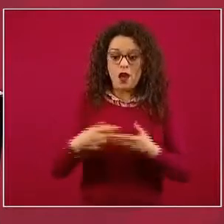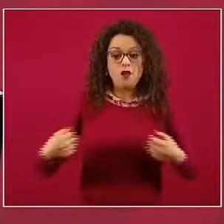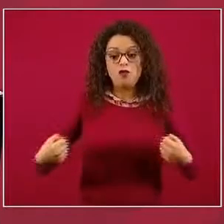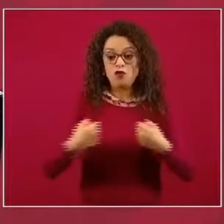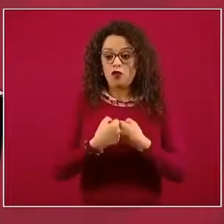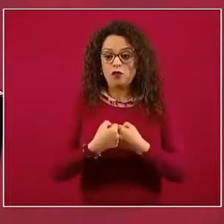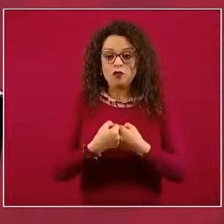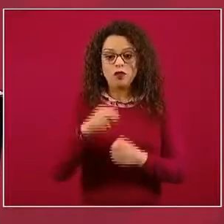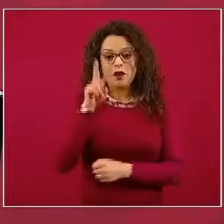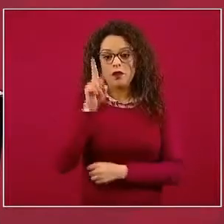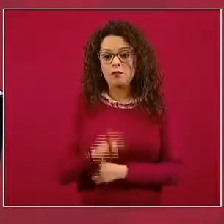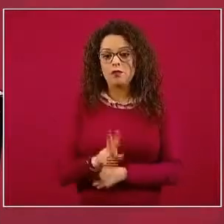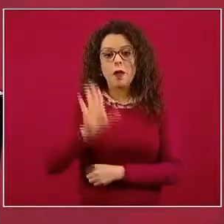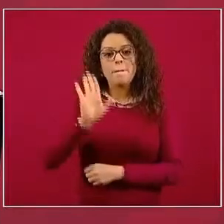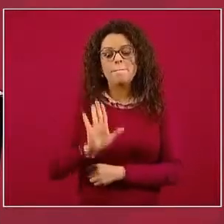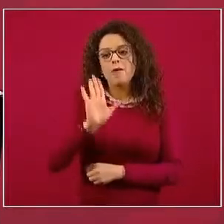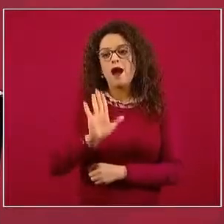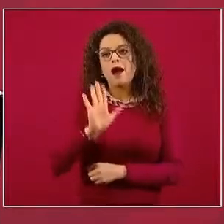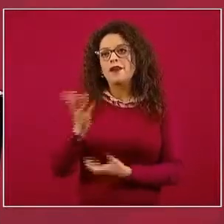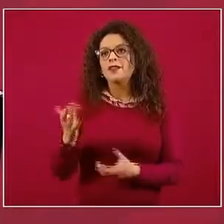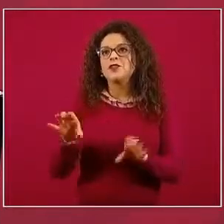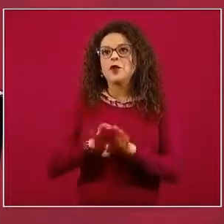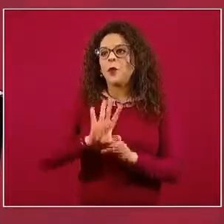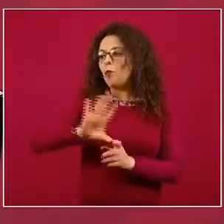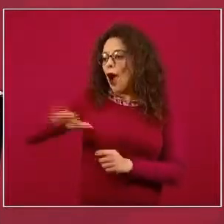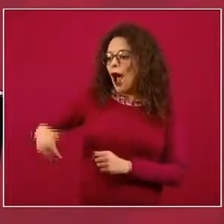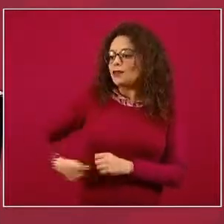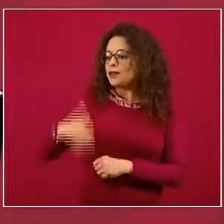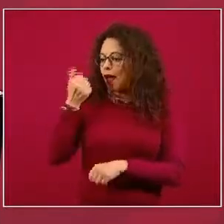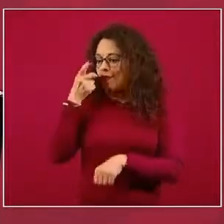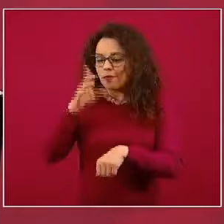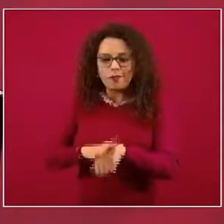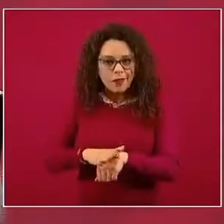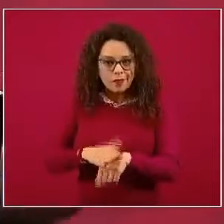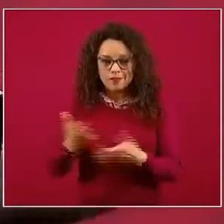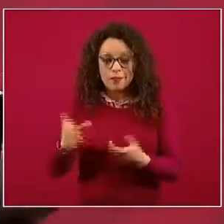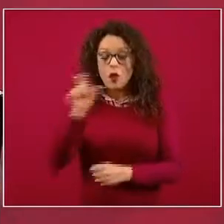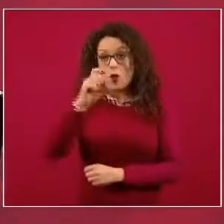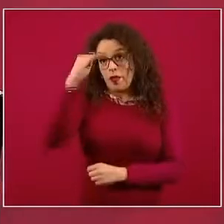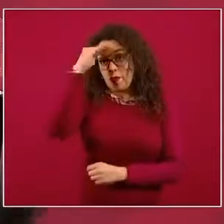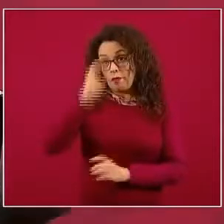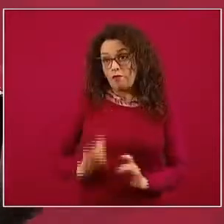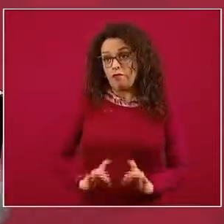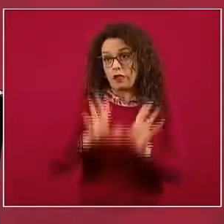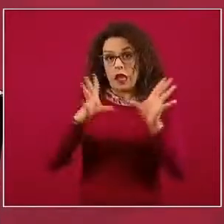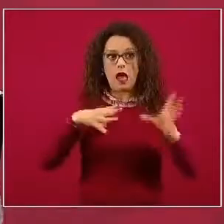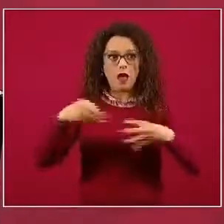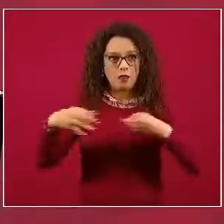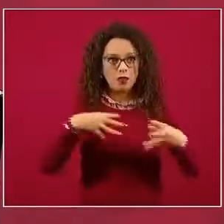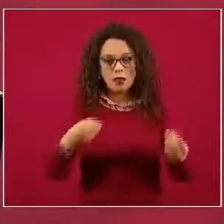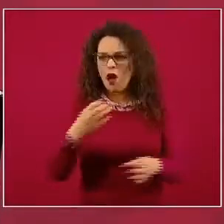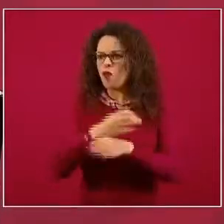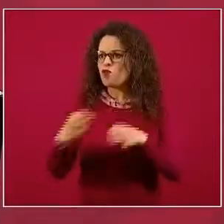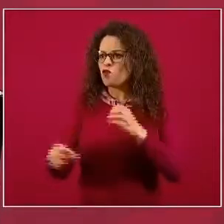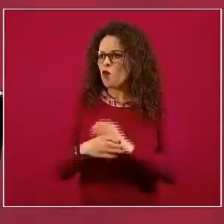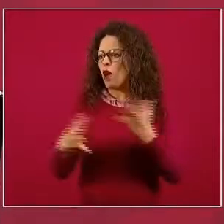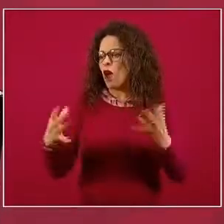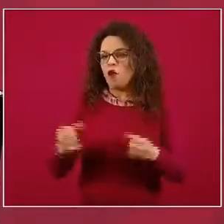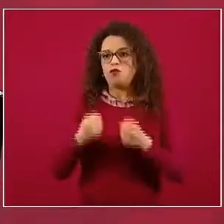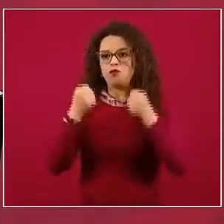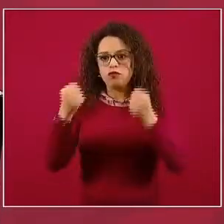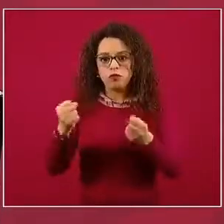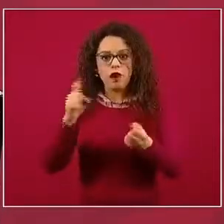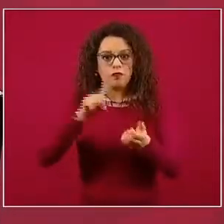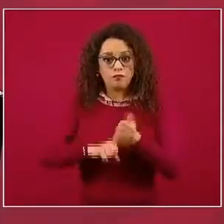un accidente administrativo de la humanidad. Cuando pensamos en epidemias, cuando pensamos en fenómenos que trascienden estos